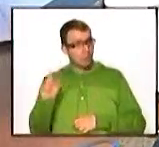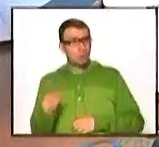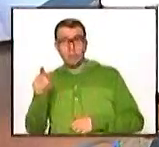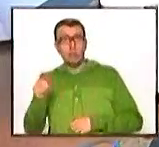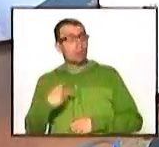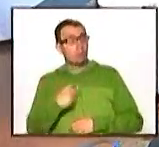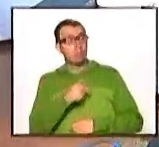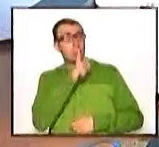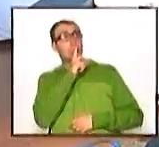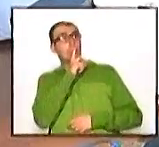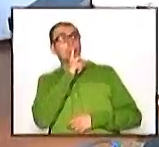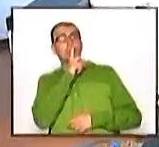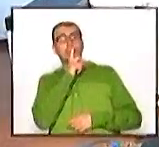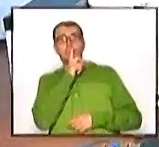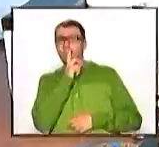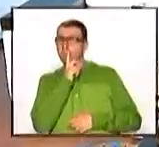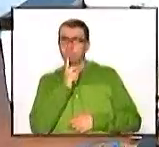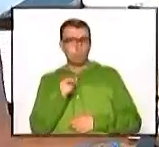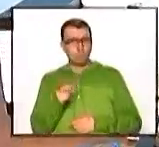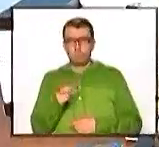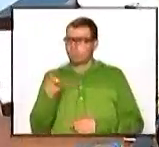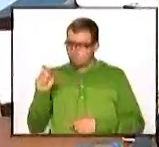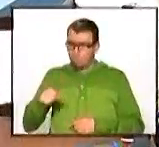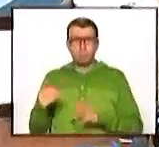también, es que yo no sé por qué